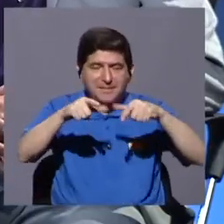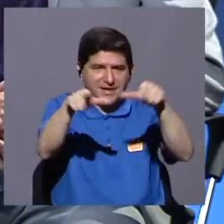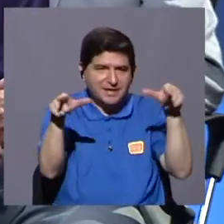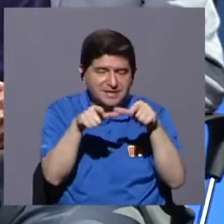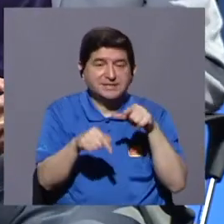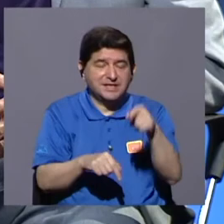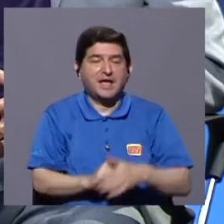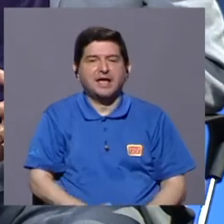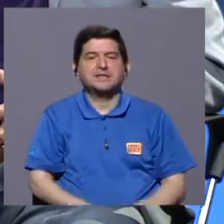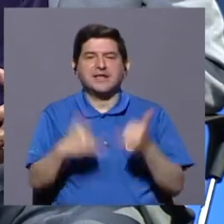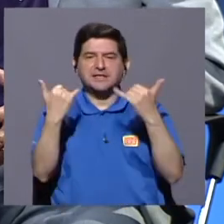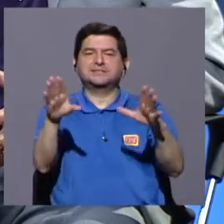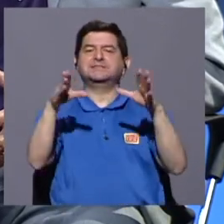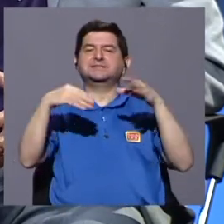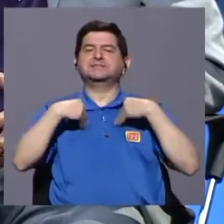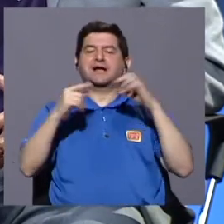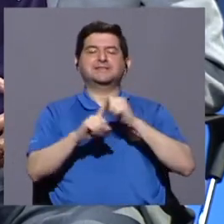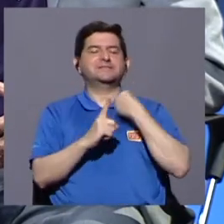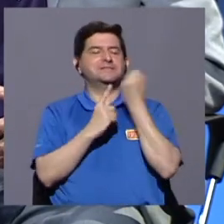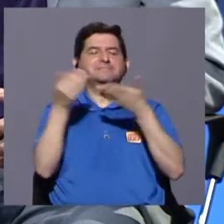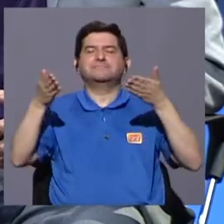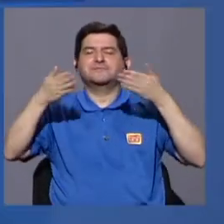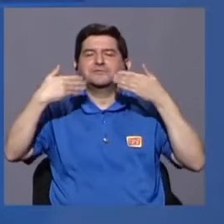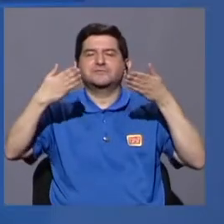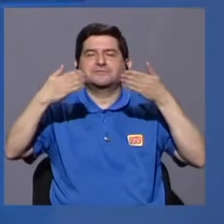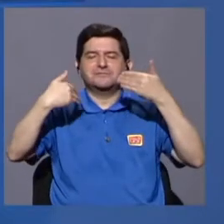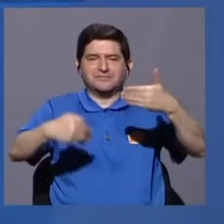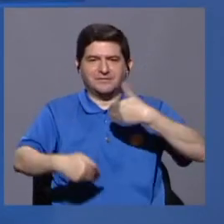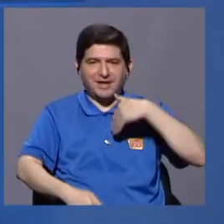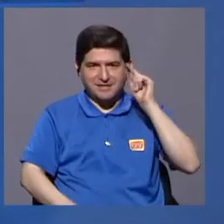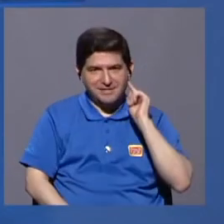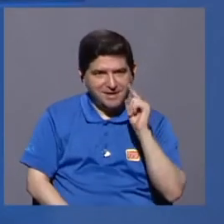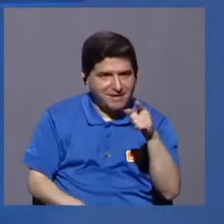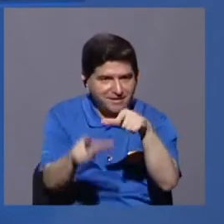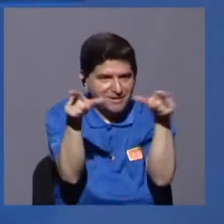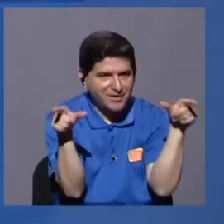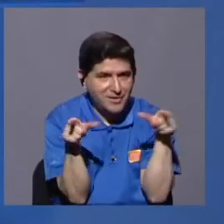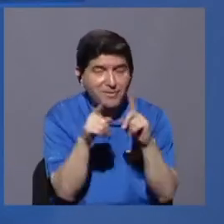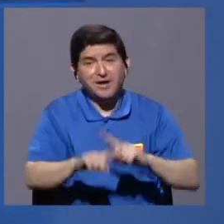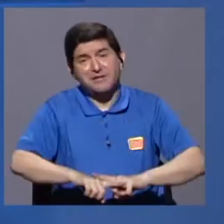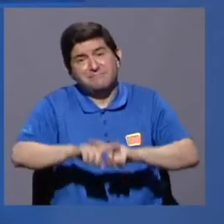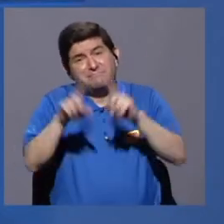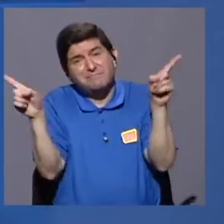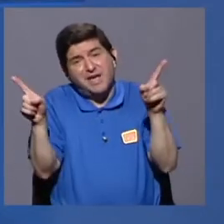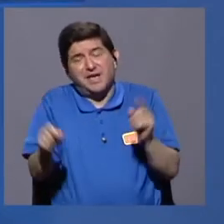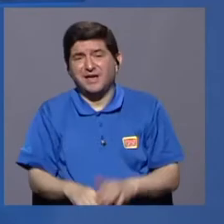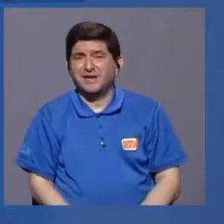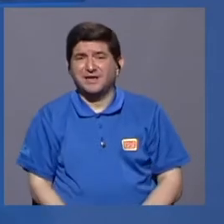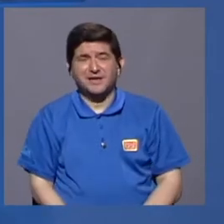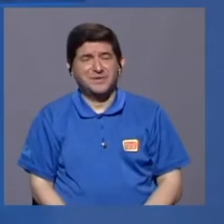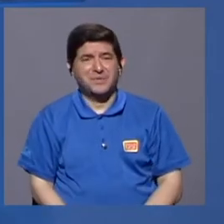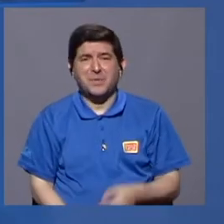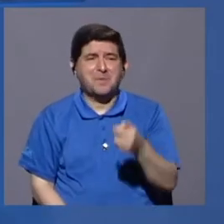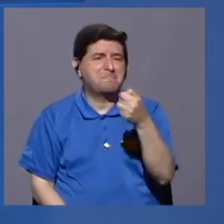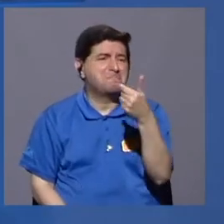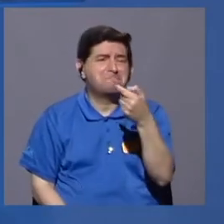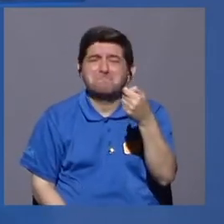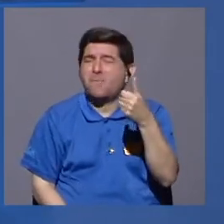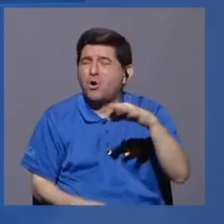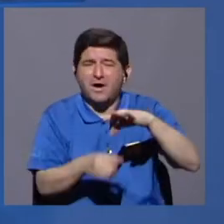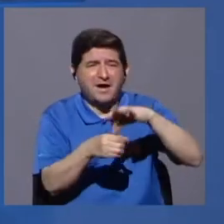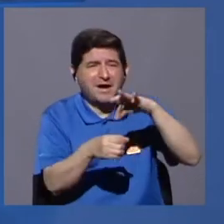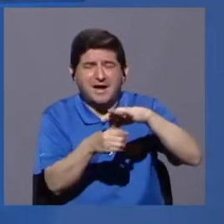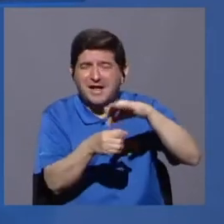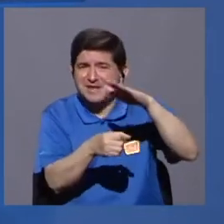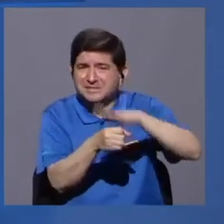están adaptadas a las condiciones climáticas que tienen el lugar. Sin embargo, es muy escaso la semilla que ellos